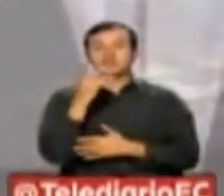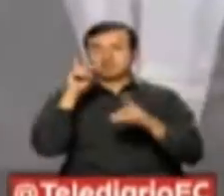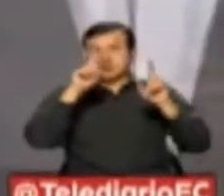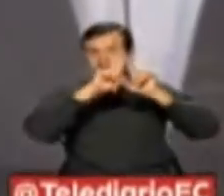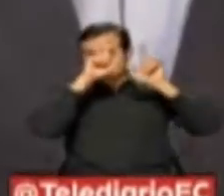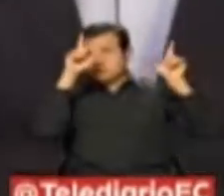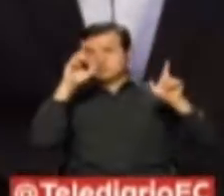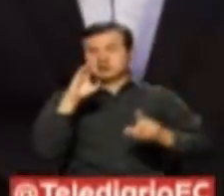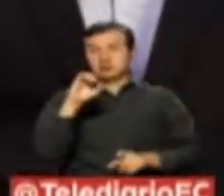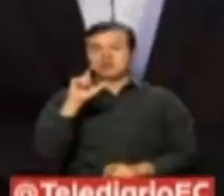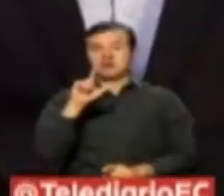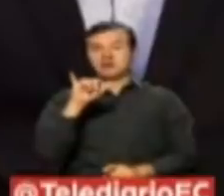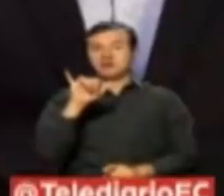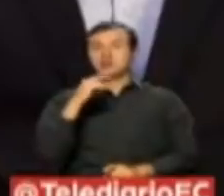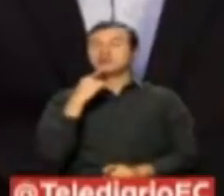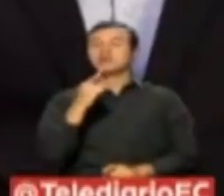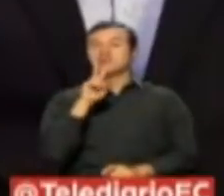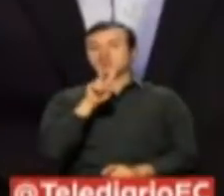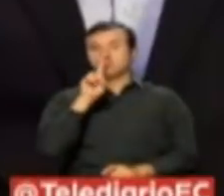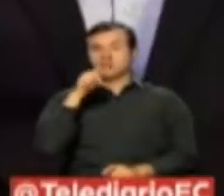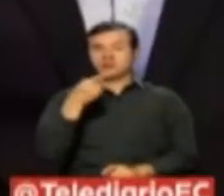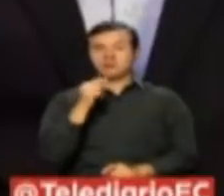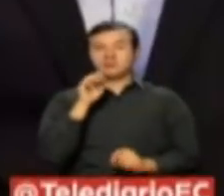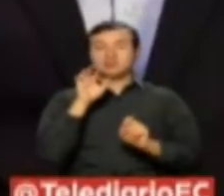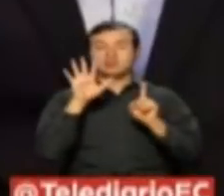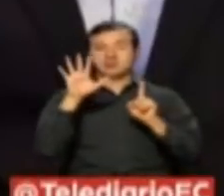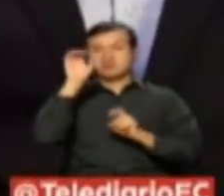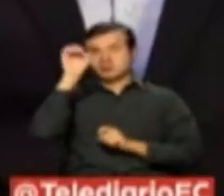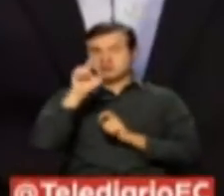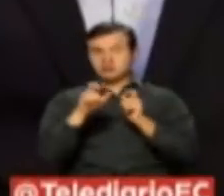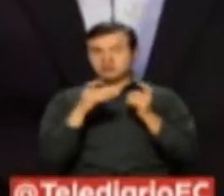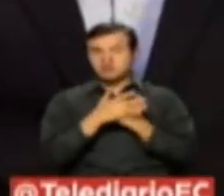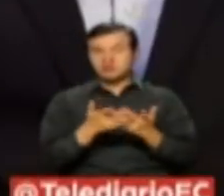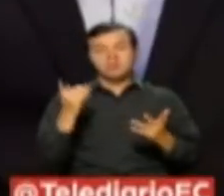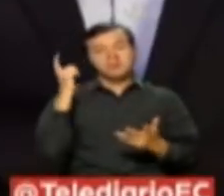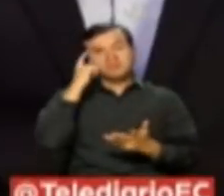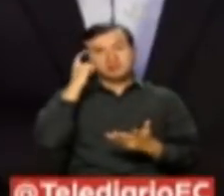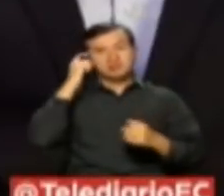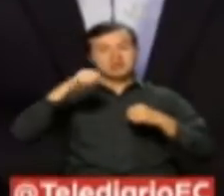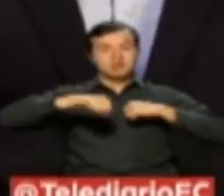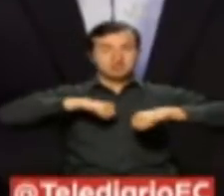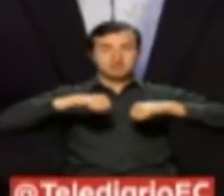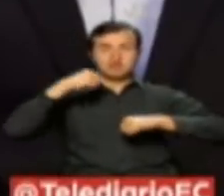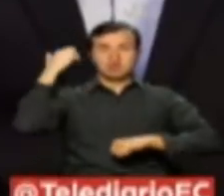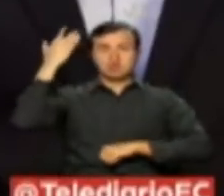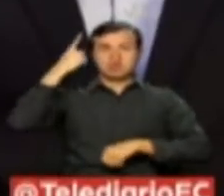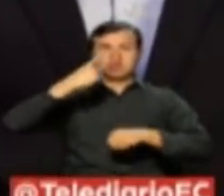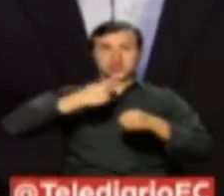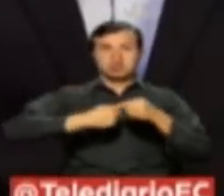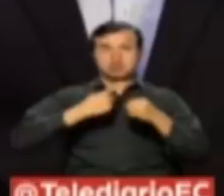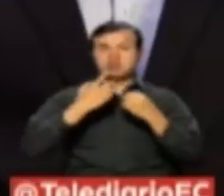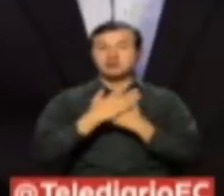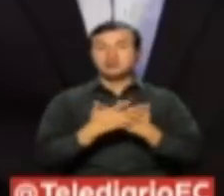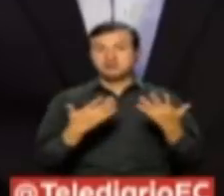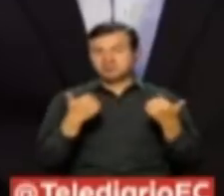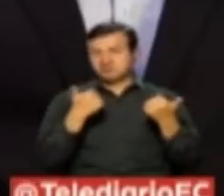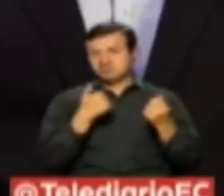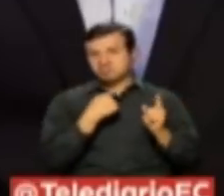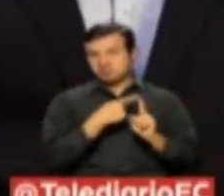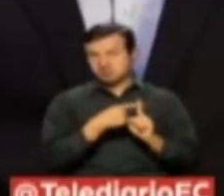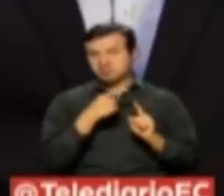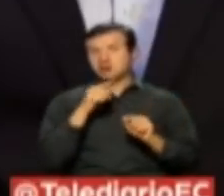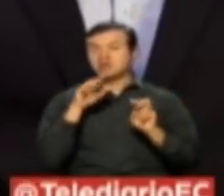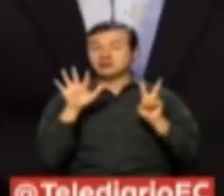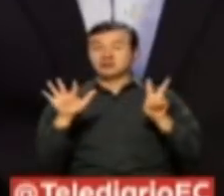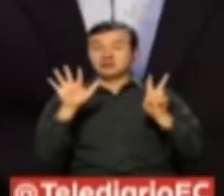click afirma que un 21 6% de los encuestados opina que la gestión del alcalde de quito mauricio rodas es buena frente